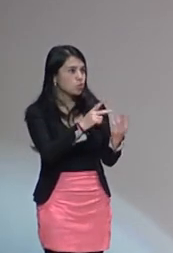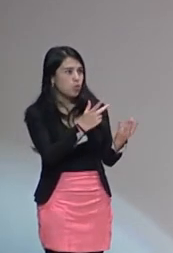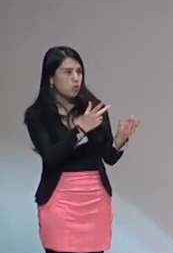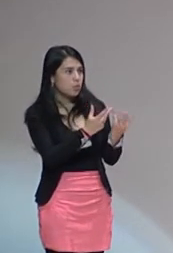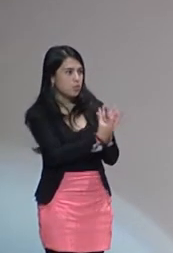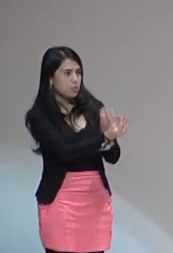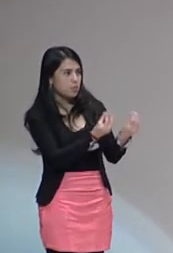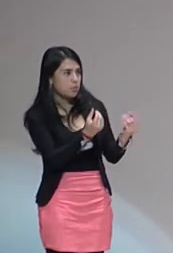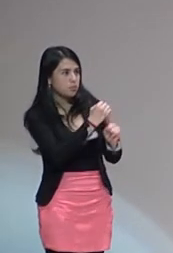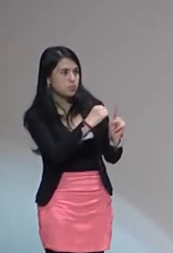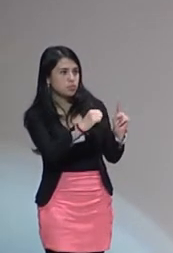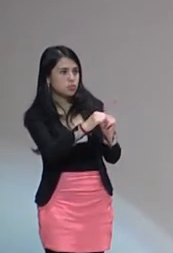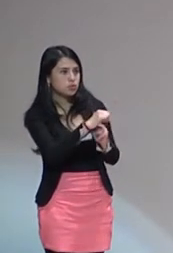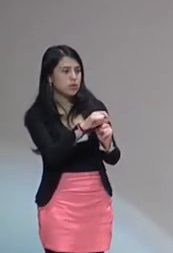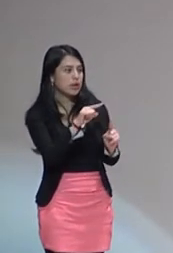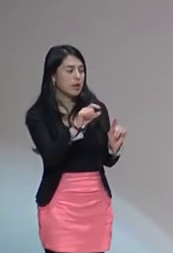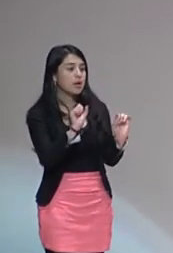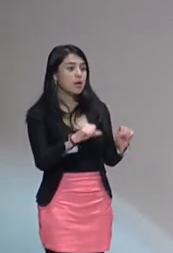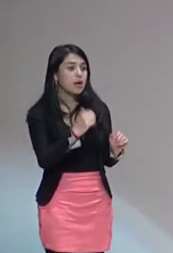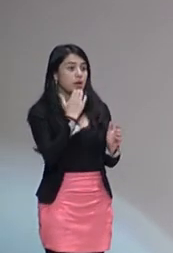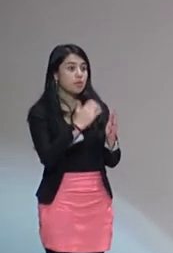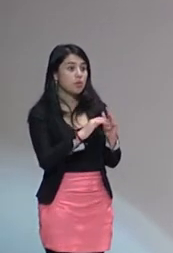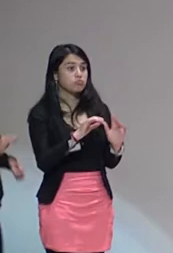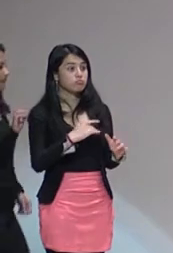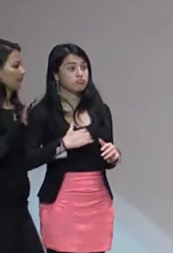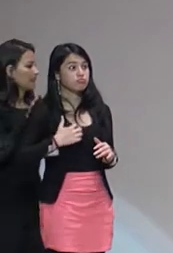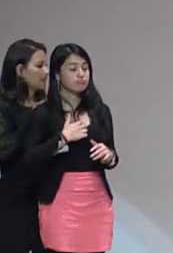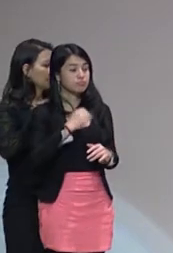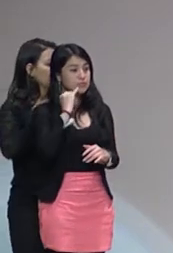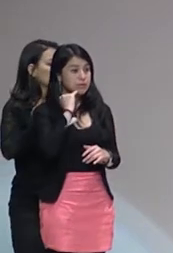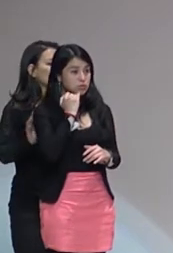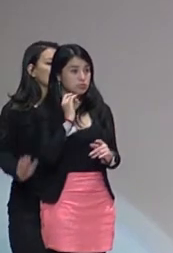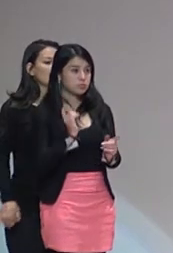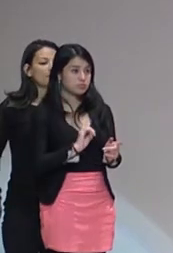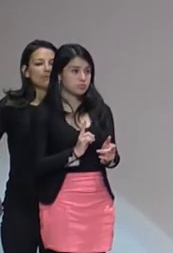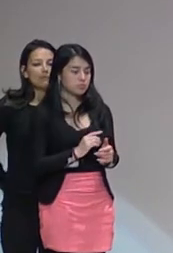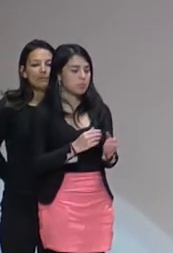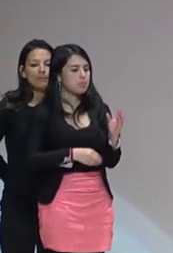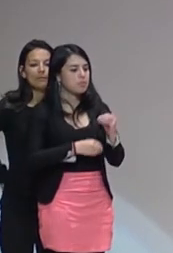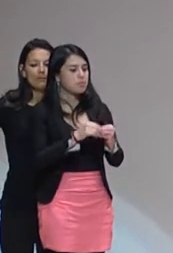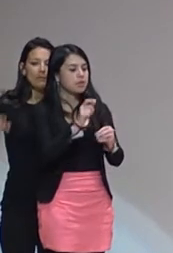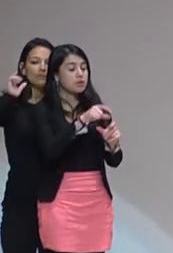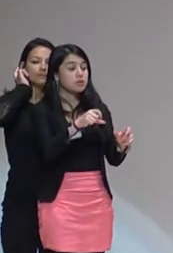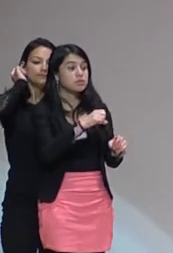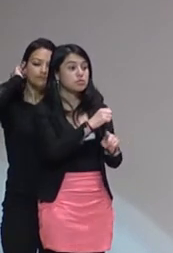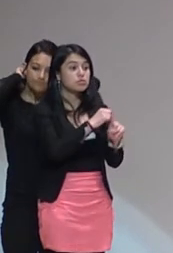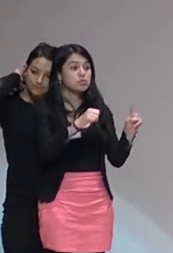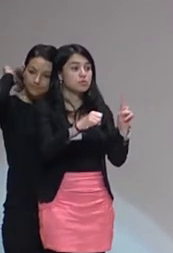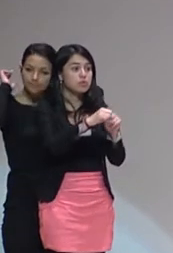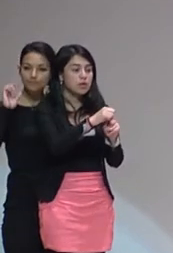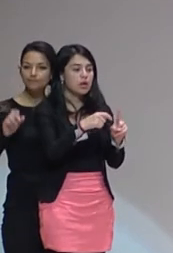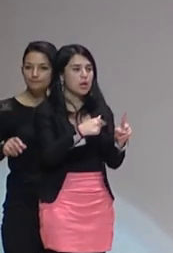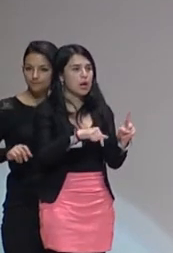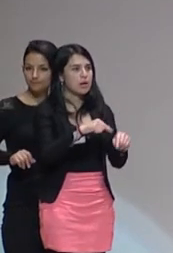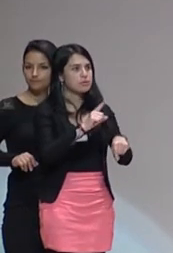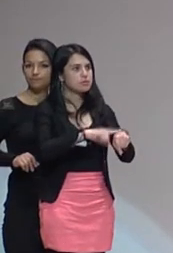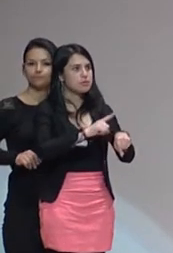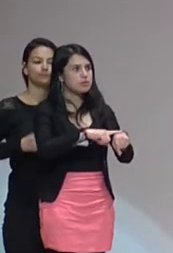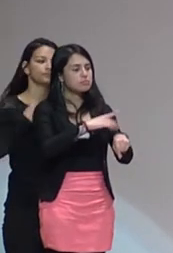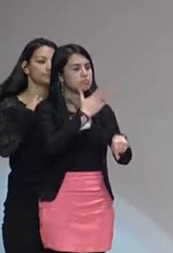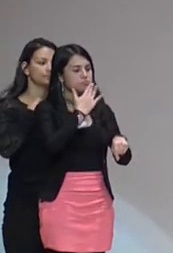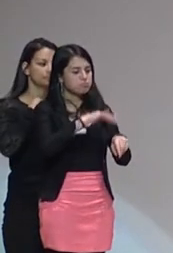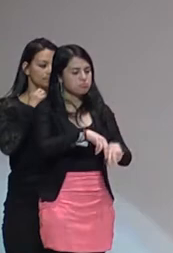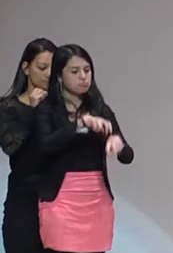una sociedad que sea menos veloz, que tenga estos momentos de